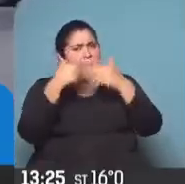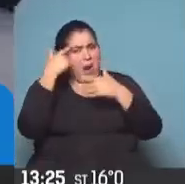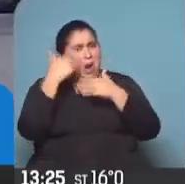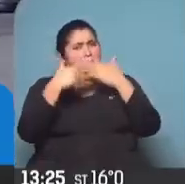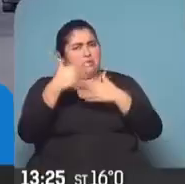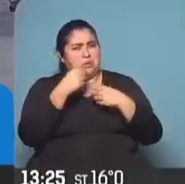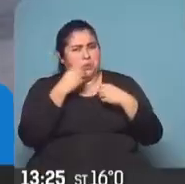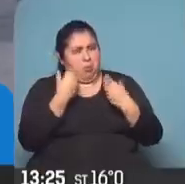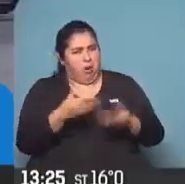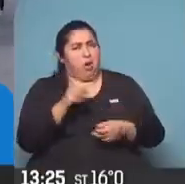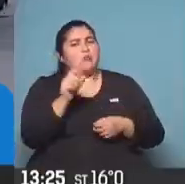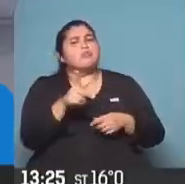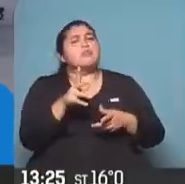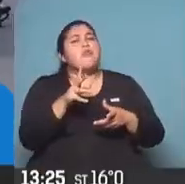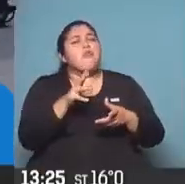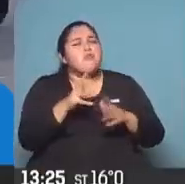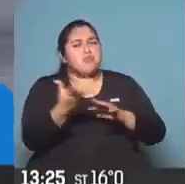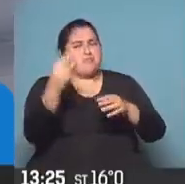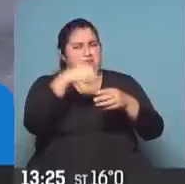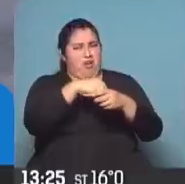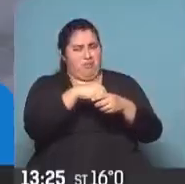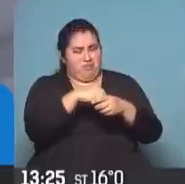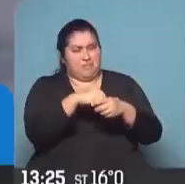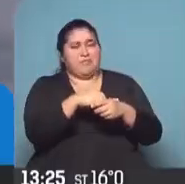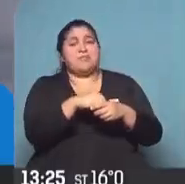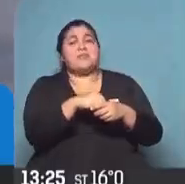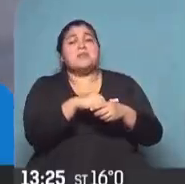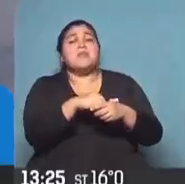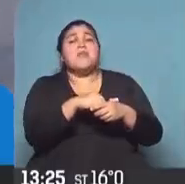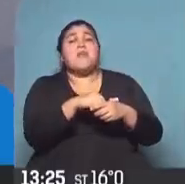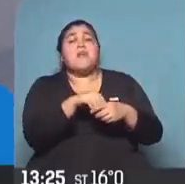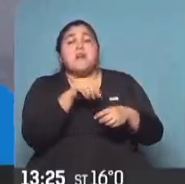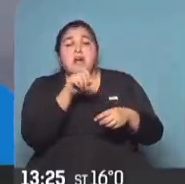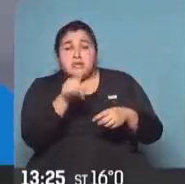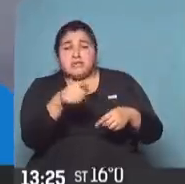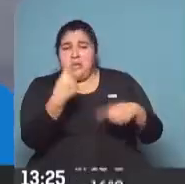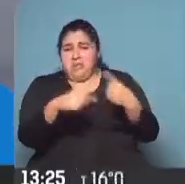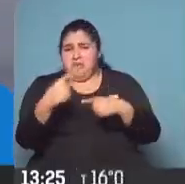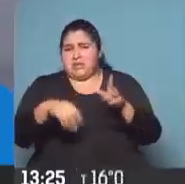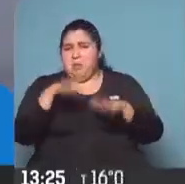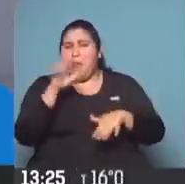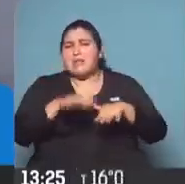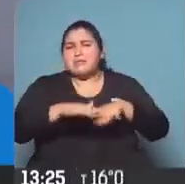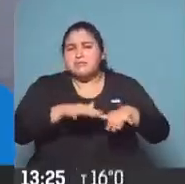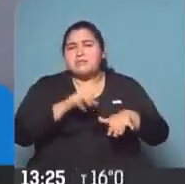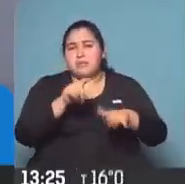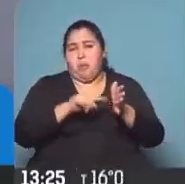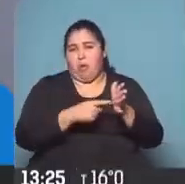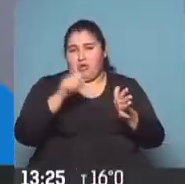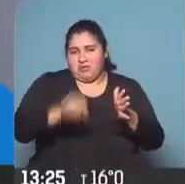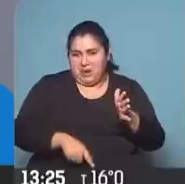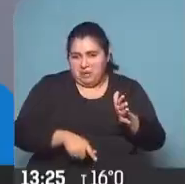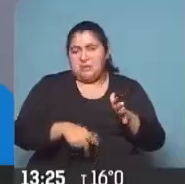profesional de quienes la componen para eso se cuentan con bases operativas en buenos aires